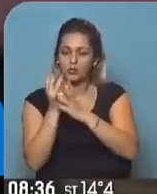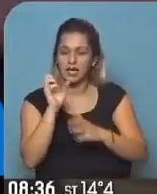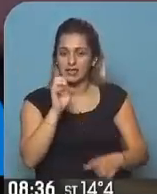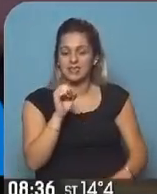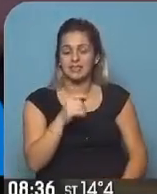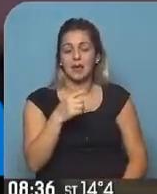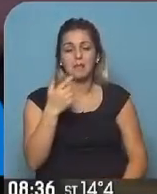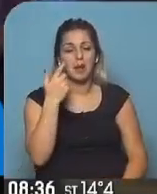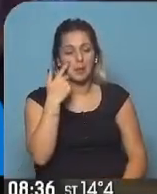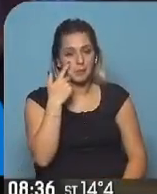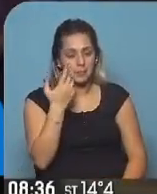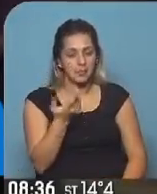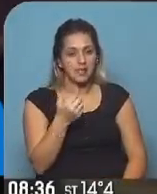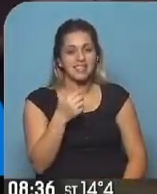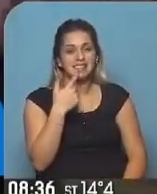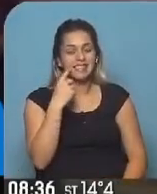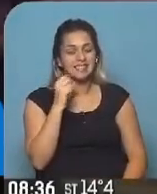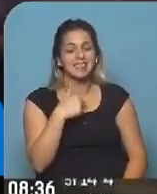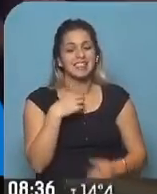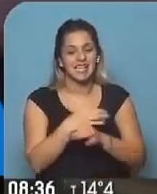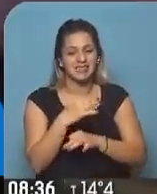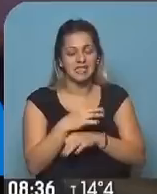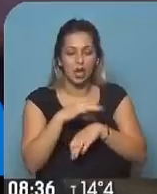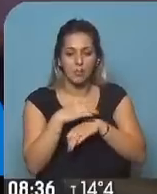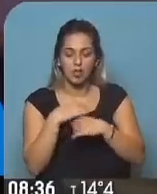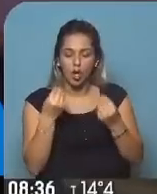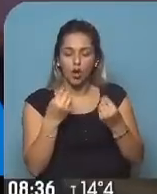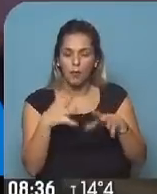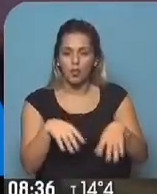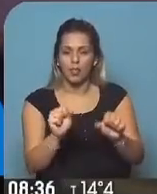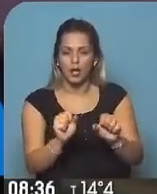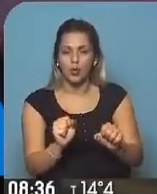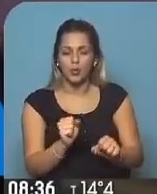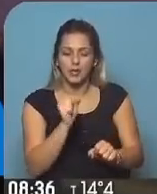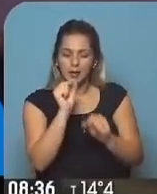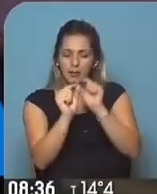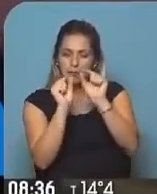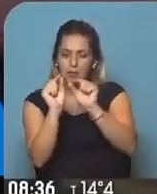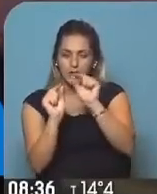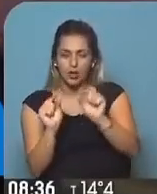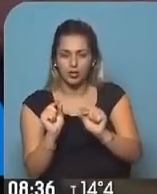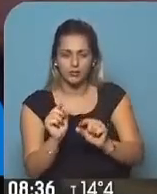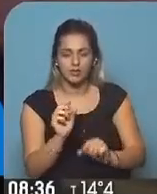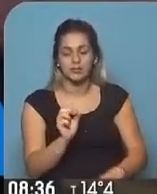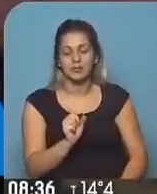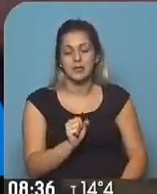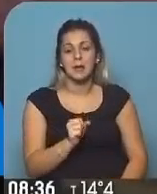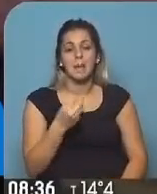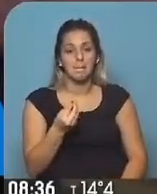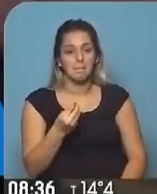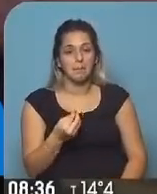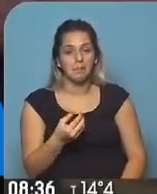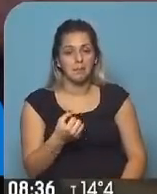Sobreviviendo a la Sepsis, que nos enseña a los médicos a detectar estos pequeños signos y síntomas. ¿Para qué?